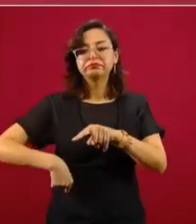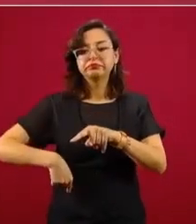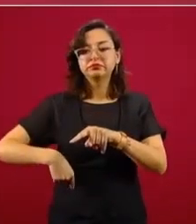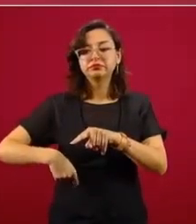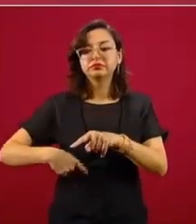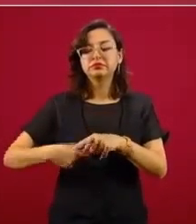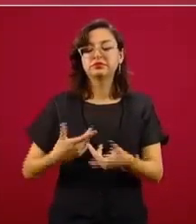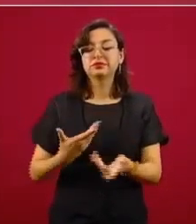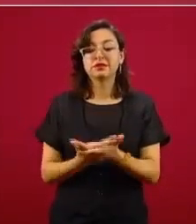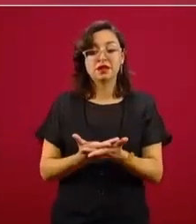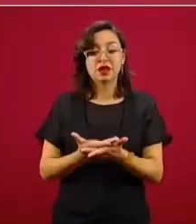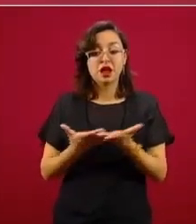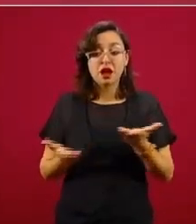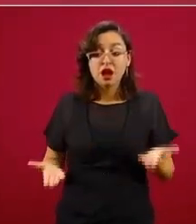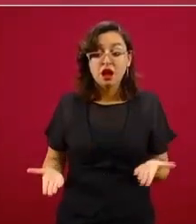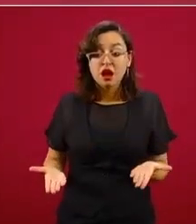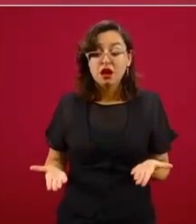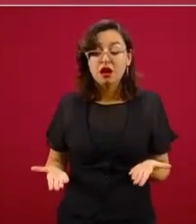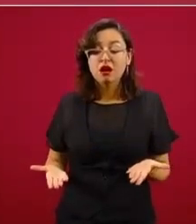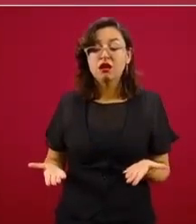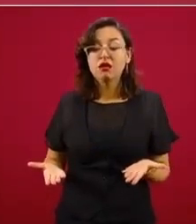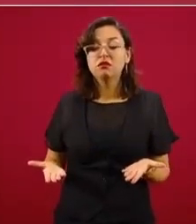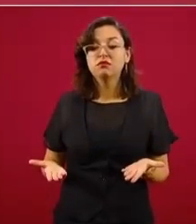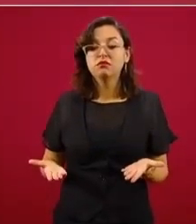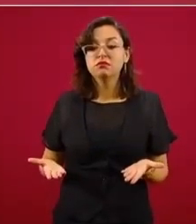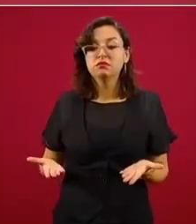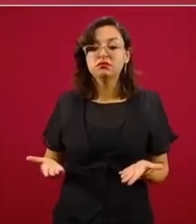Entonces, ahora no, ahora